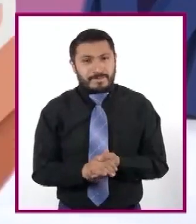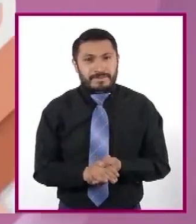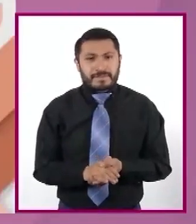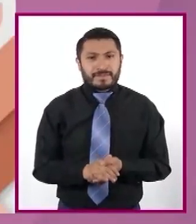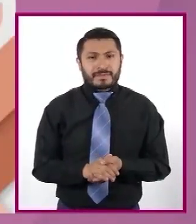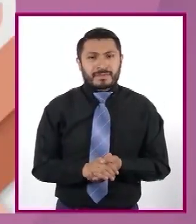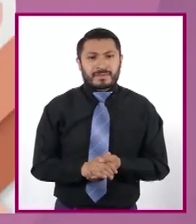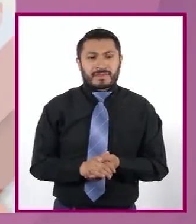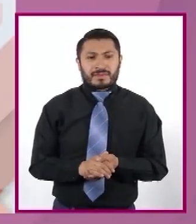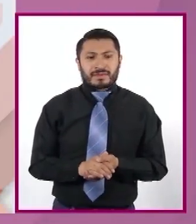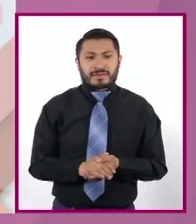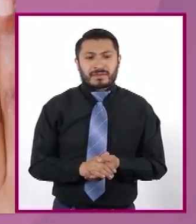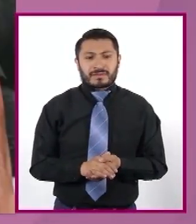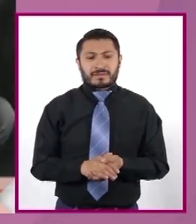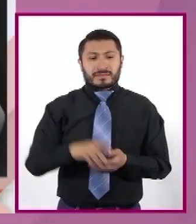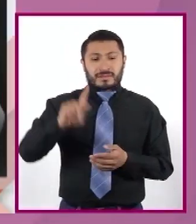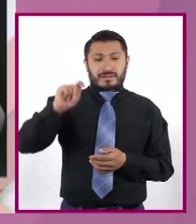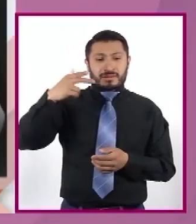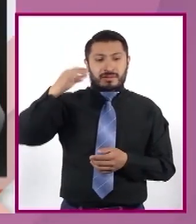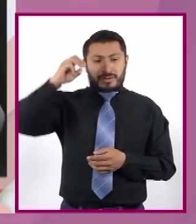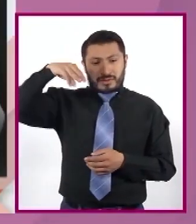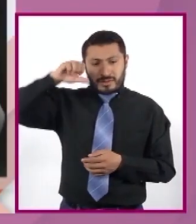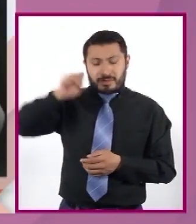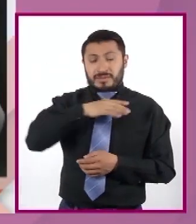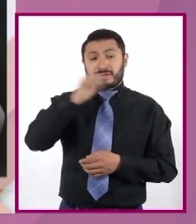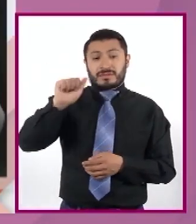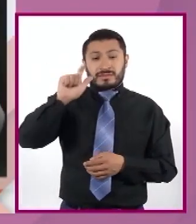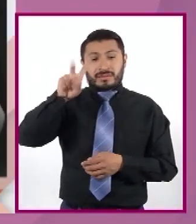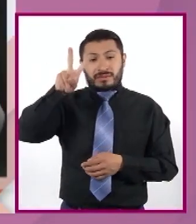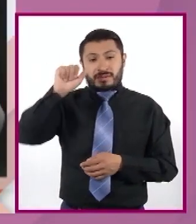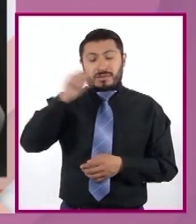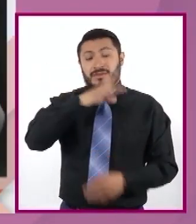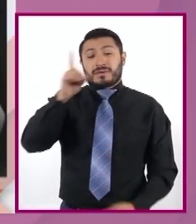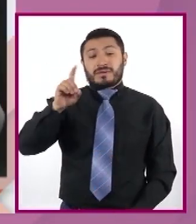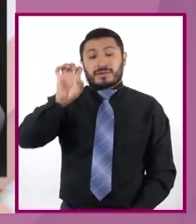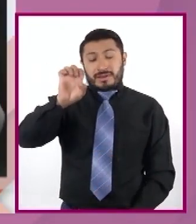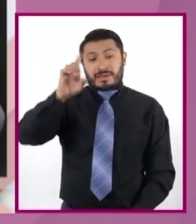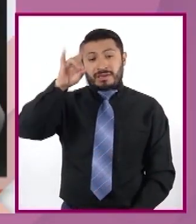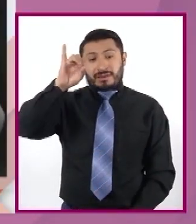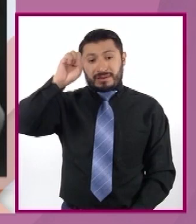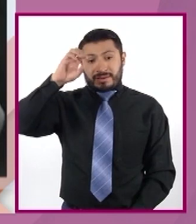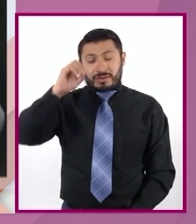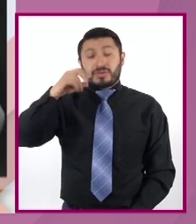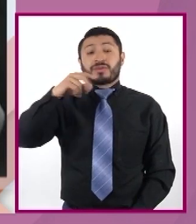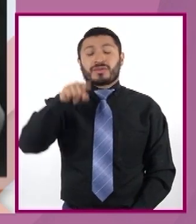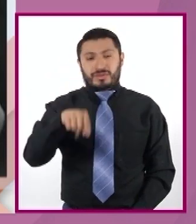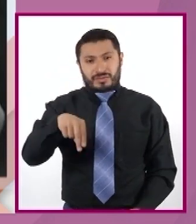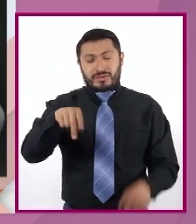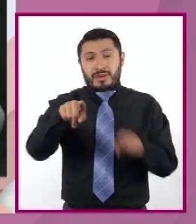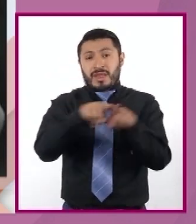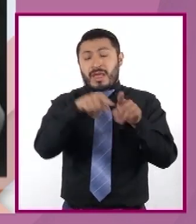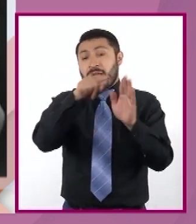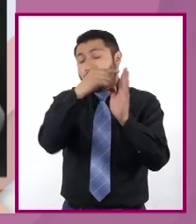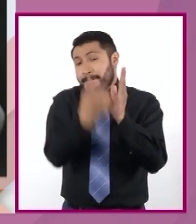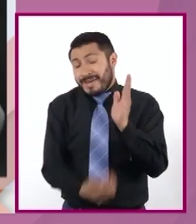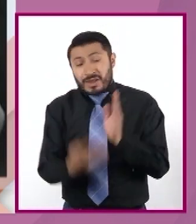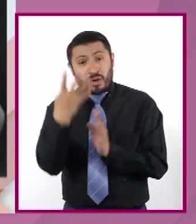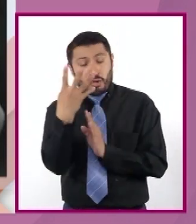Thomas Alva Edison, el menor de 4 hermanos, Nació el 11 de febrero